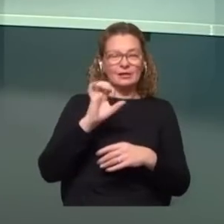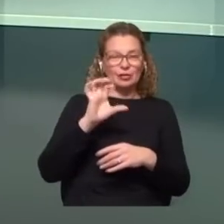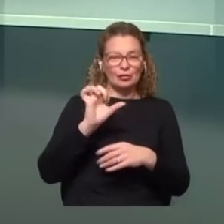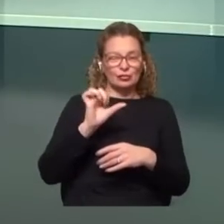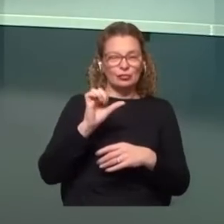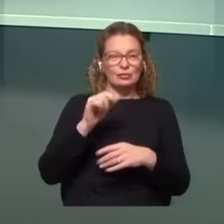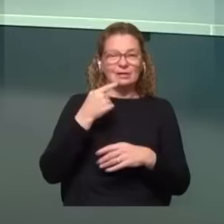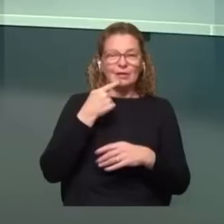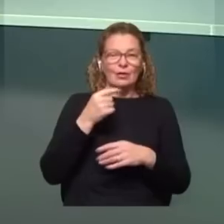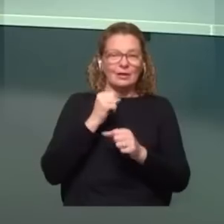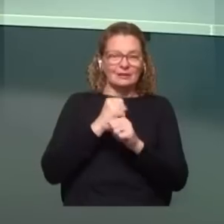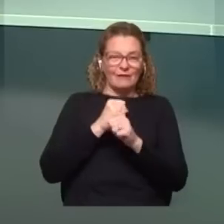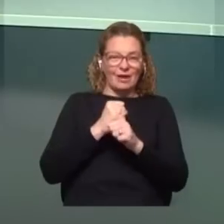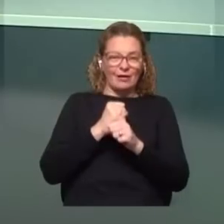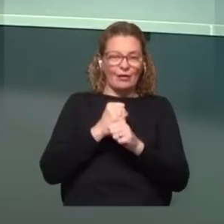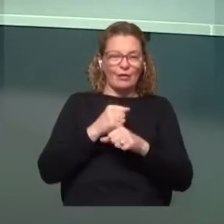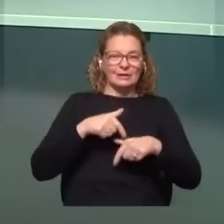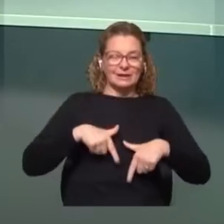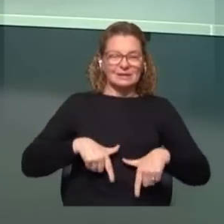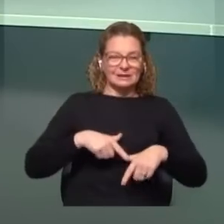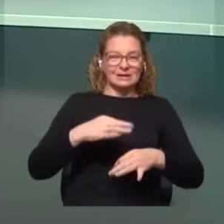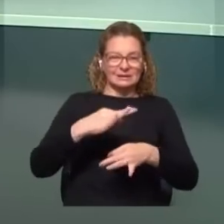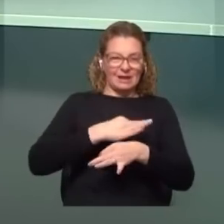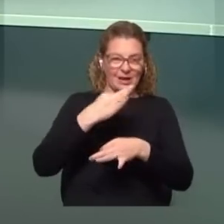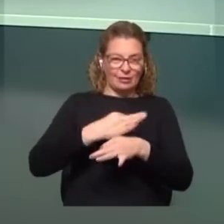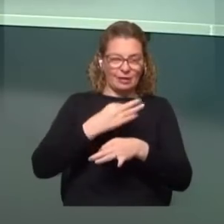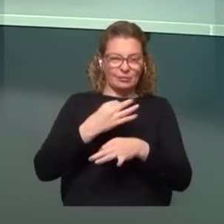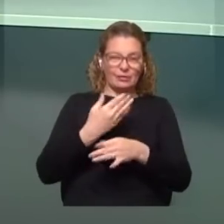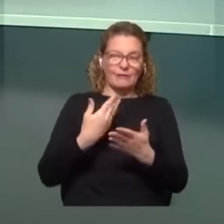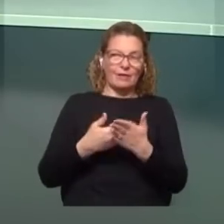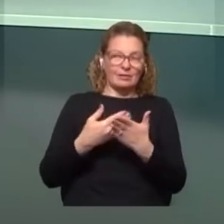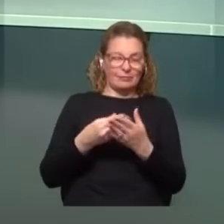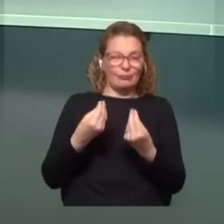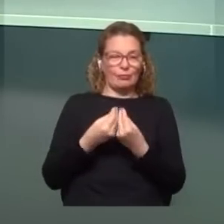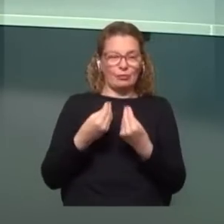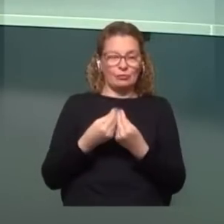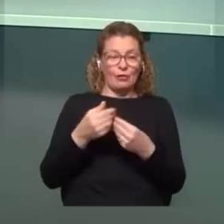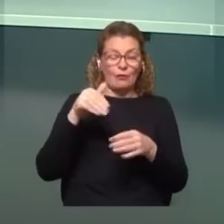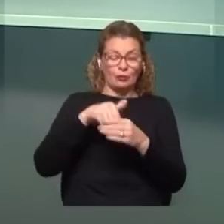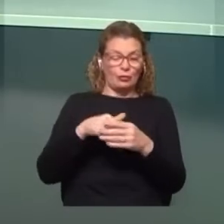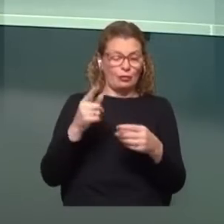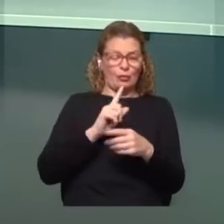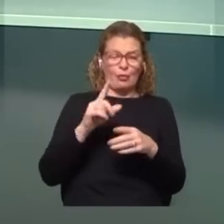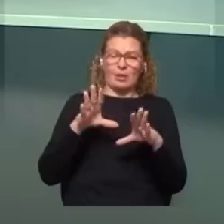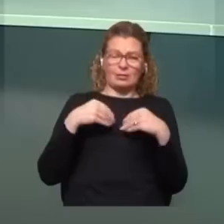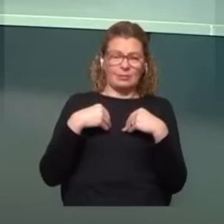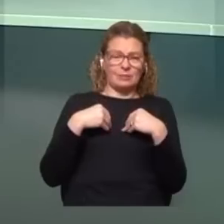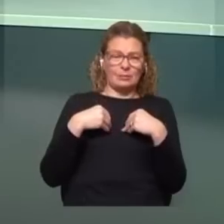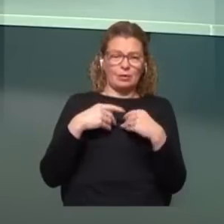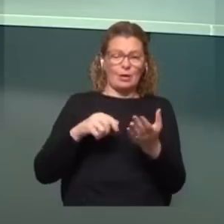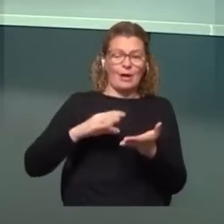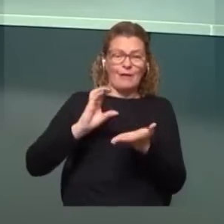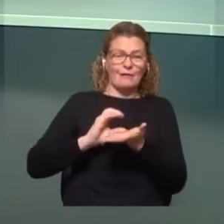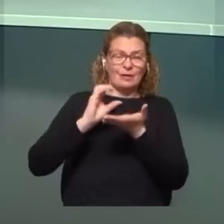que la gestión de la intendenta Carolina cose deja mucho que desear dijo que votó en contra de esta iniciativa porque supone la inversión